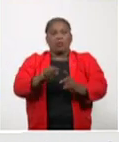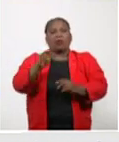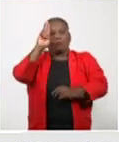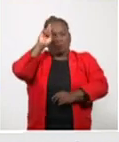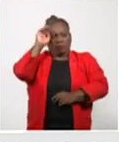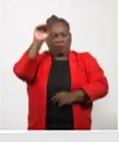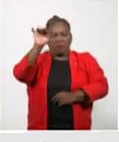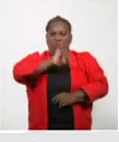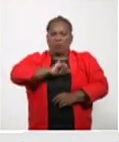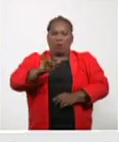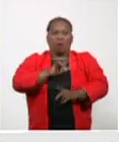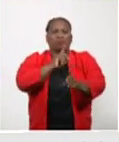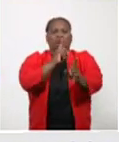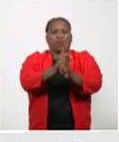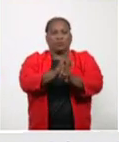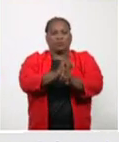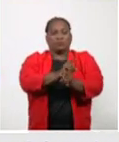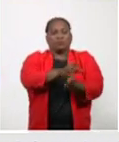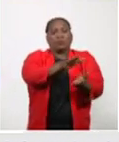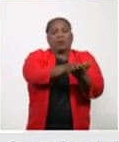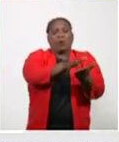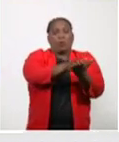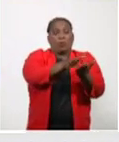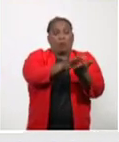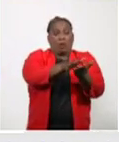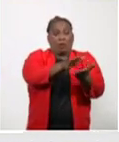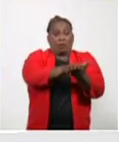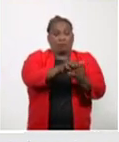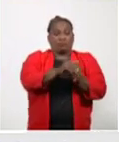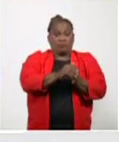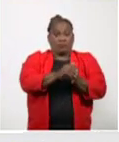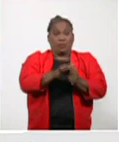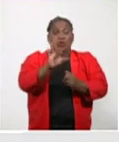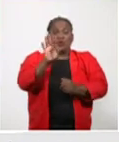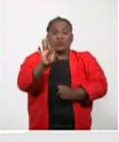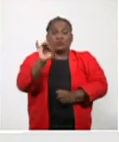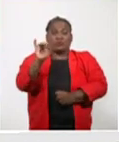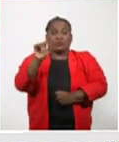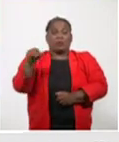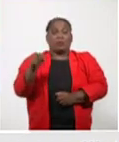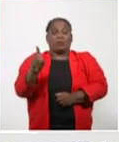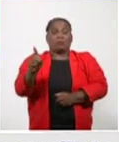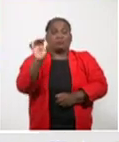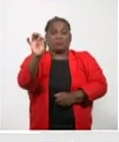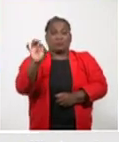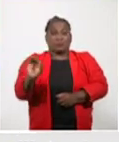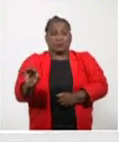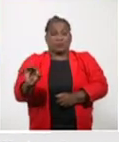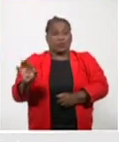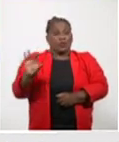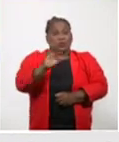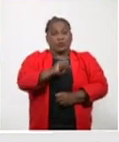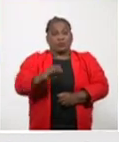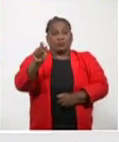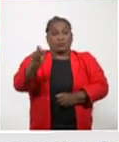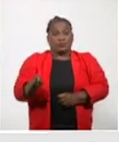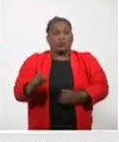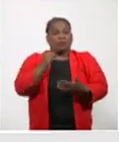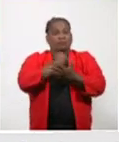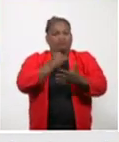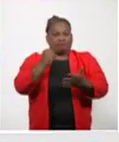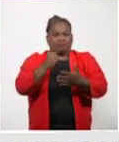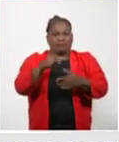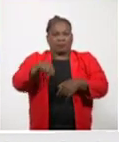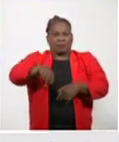el acumulado, este grupo de riesgo aporta el 86,1% de todos los pacientes que se han diagnosticado en